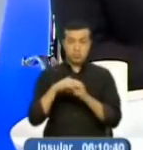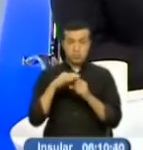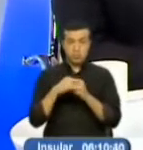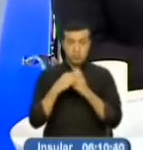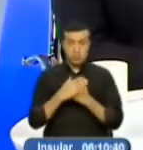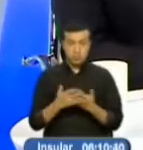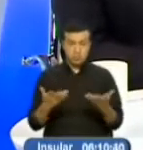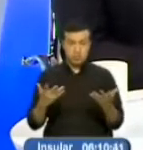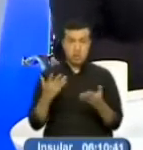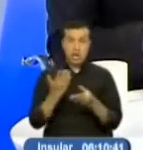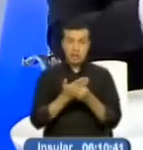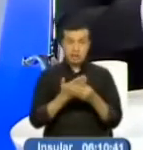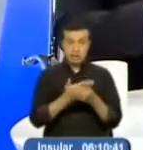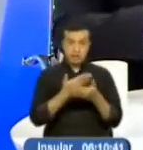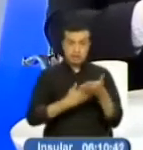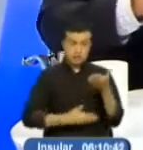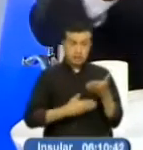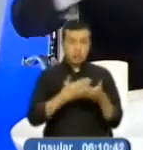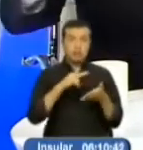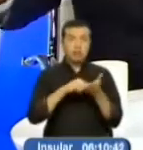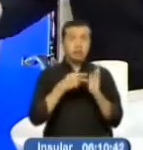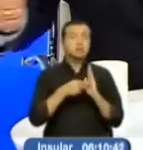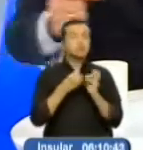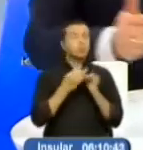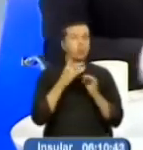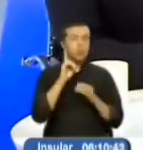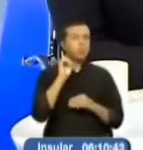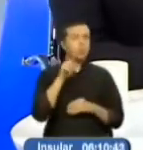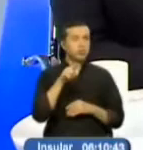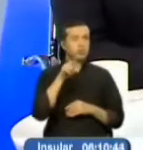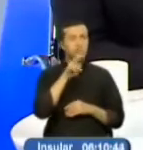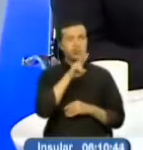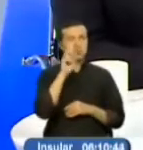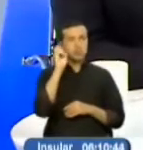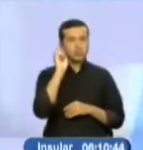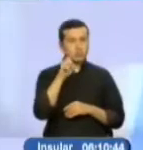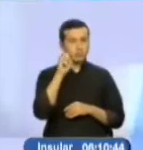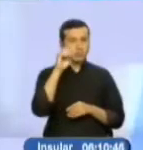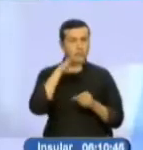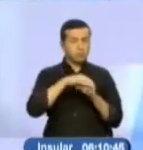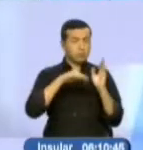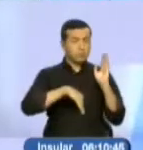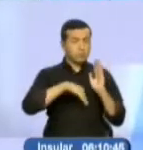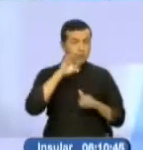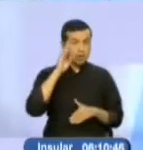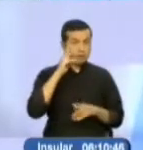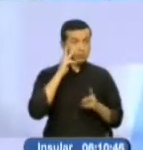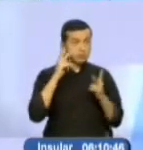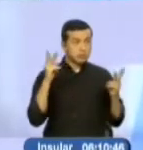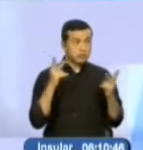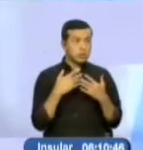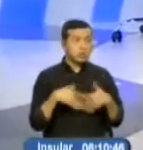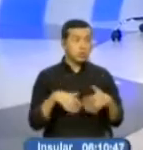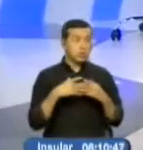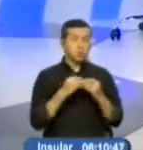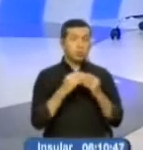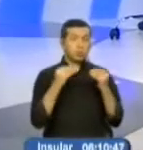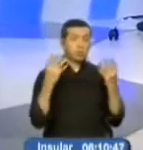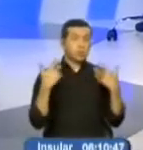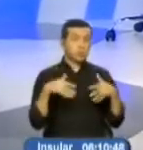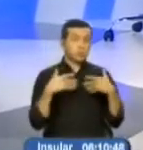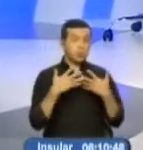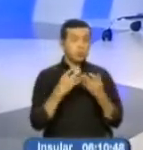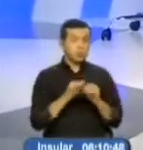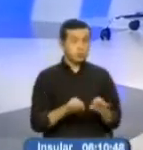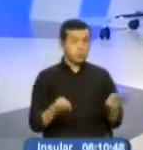perdón actas que representan más de un millón doscientos mil votos es un indicador previamente importante en